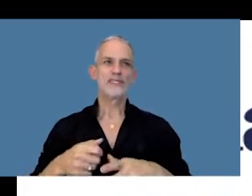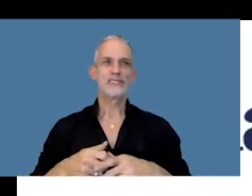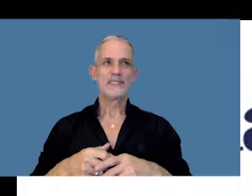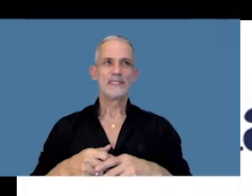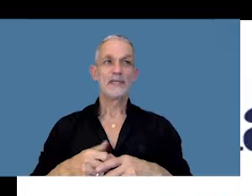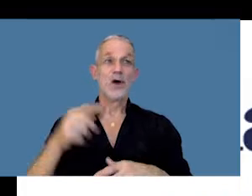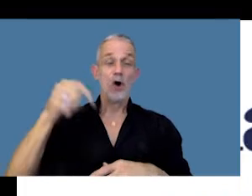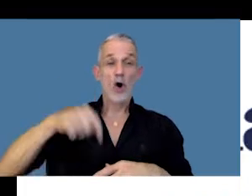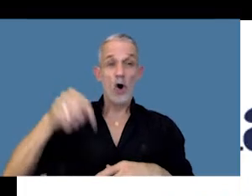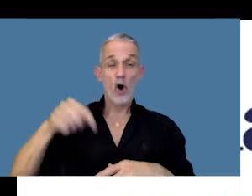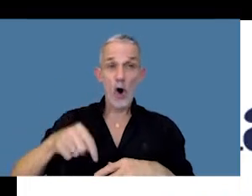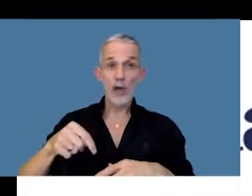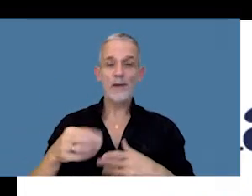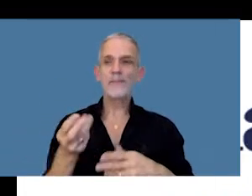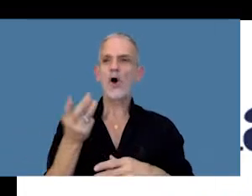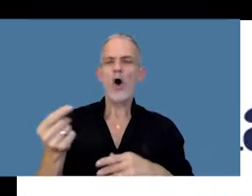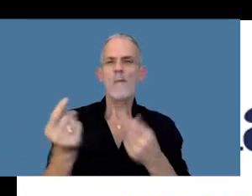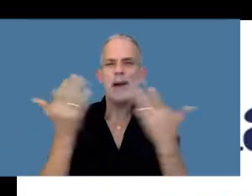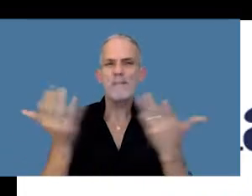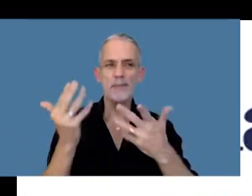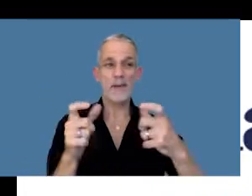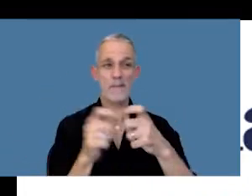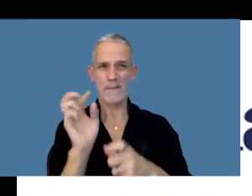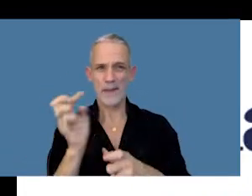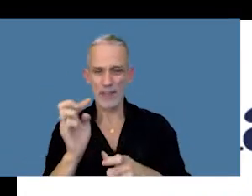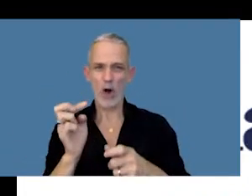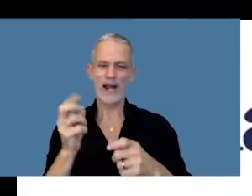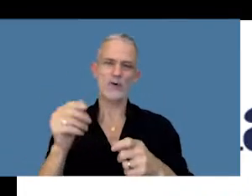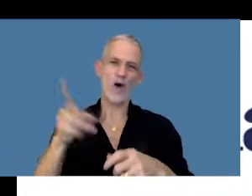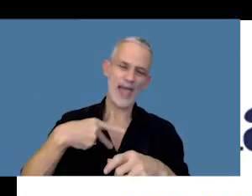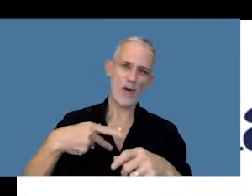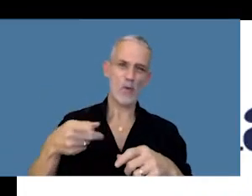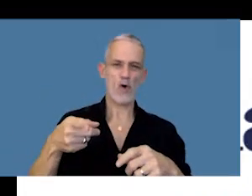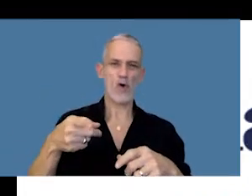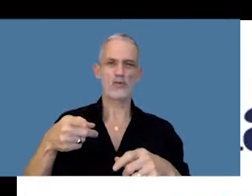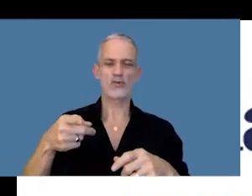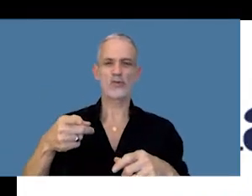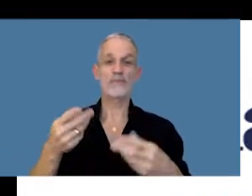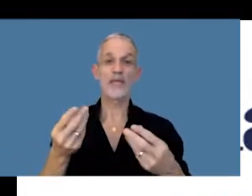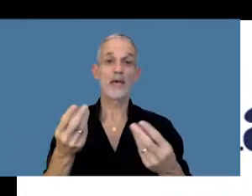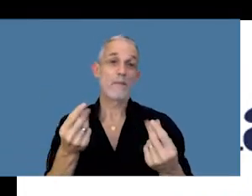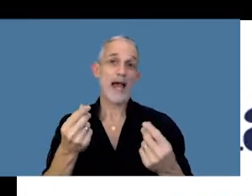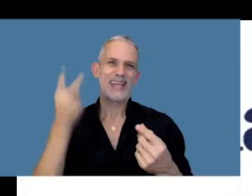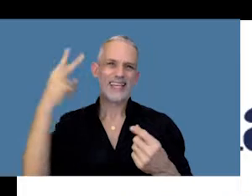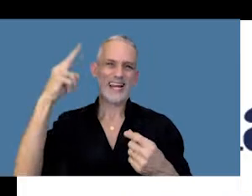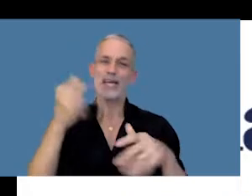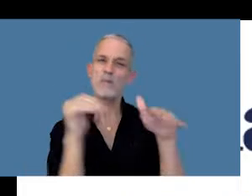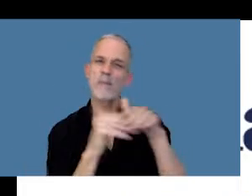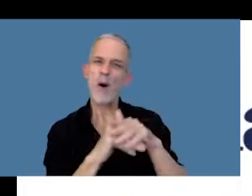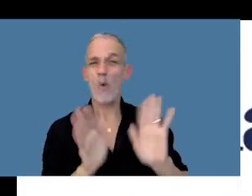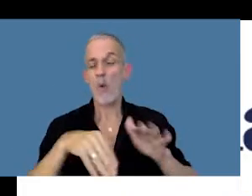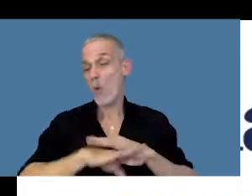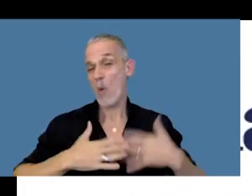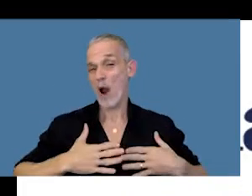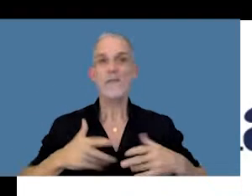hoy la compra de billetes, o sea, la compra de moneda extranjera para atesorar, incluido